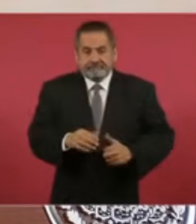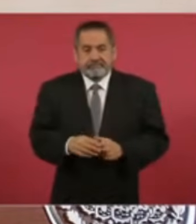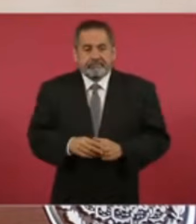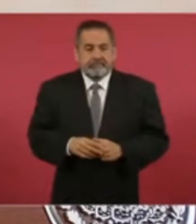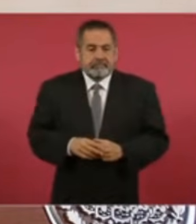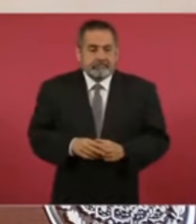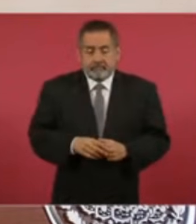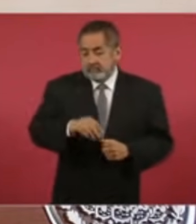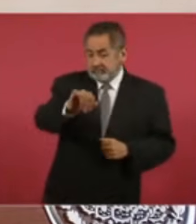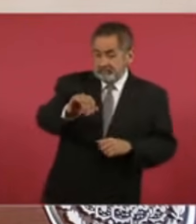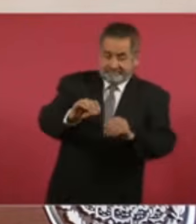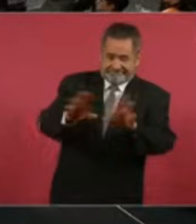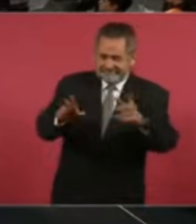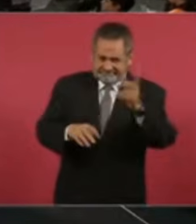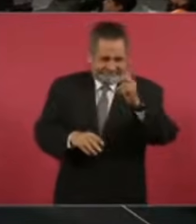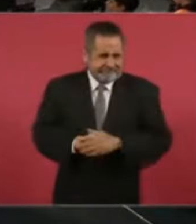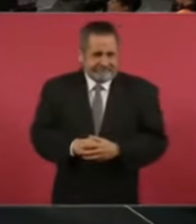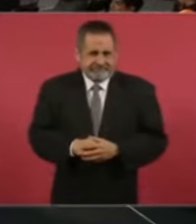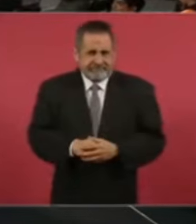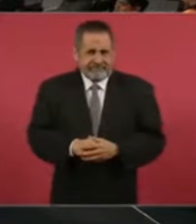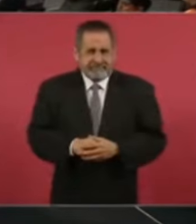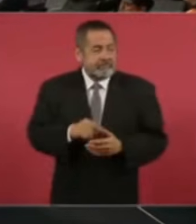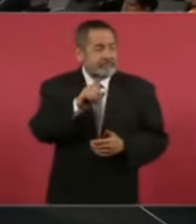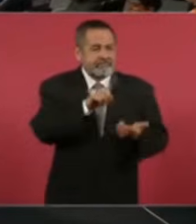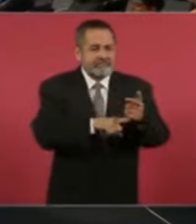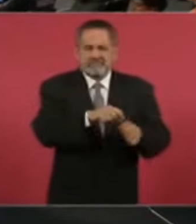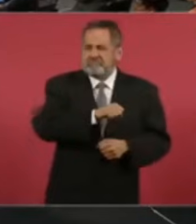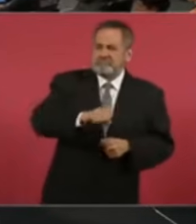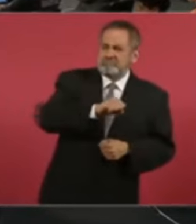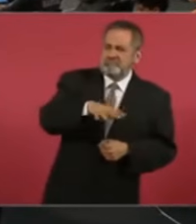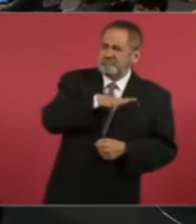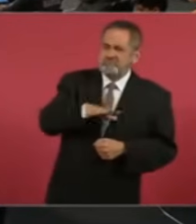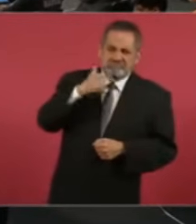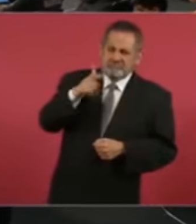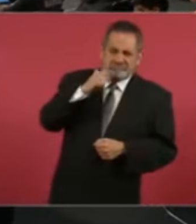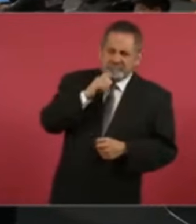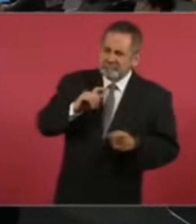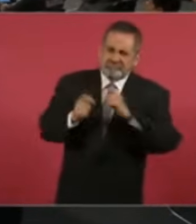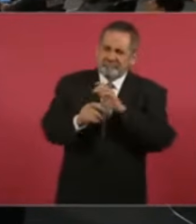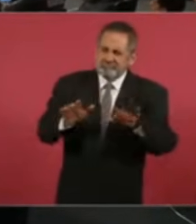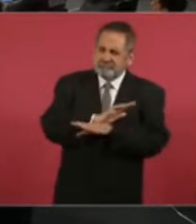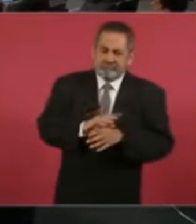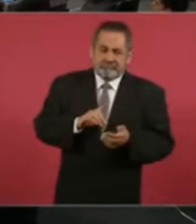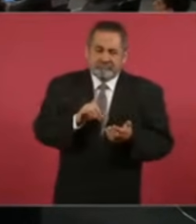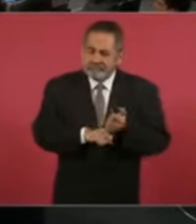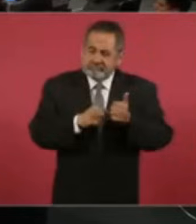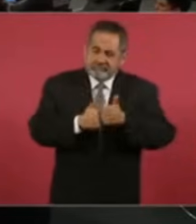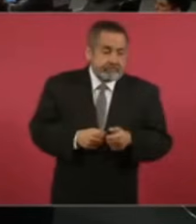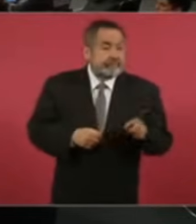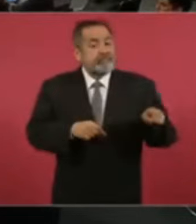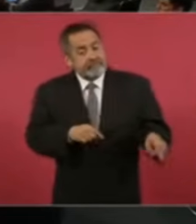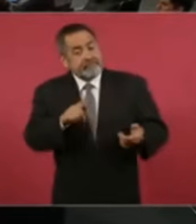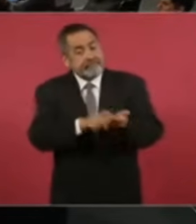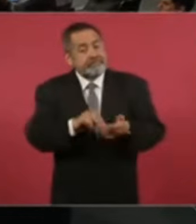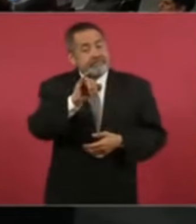sí, cómo no, bastantes resistencias, sí. Desde luego afuera, pero también adentro,